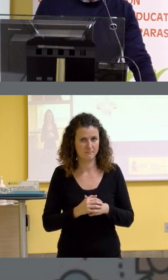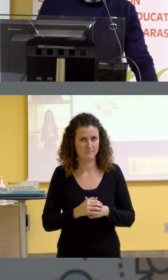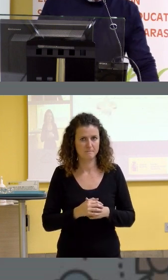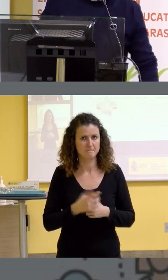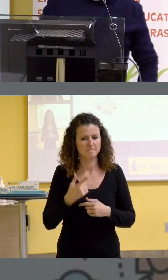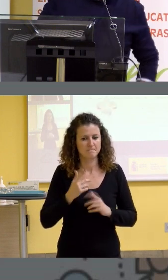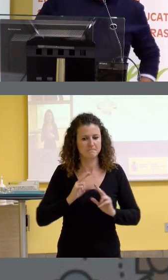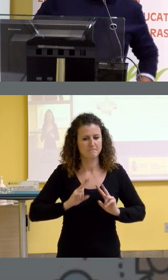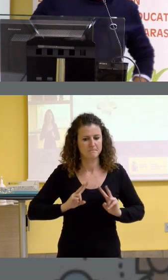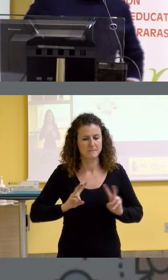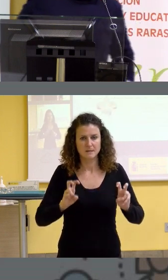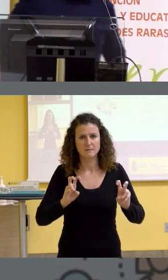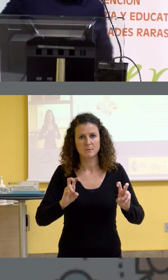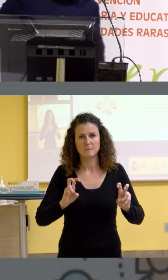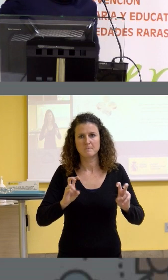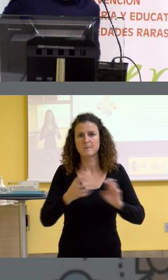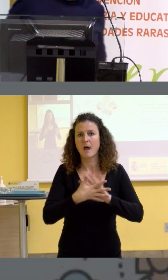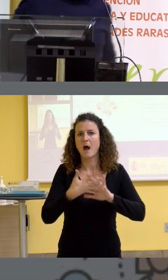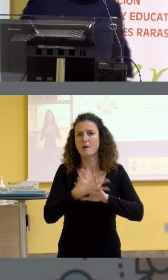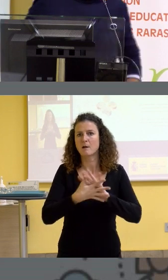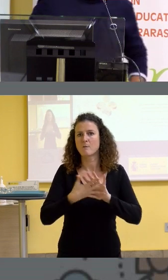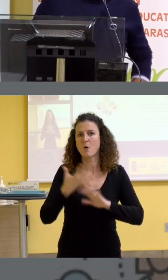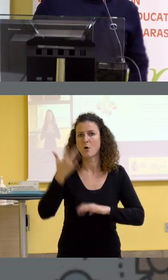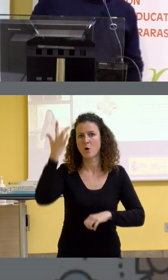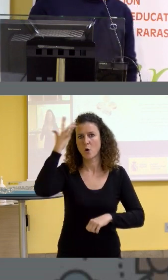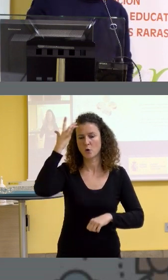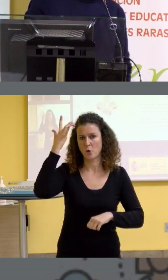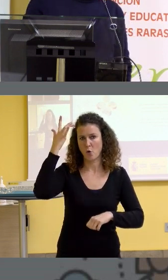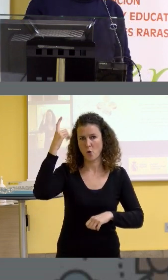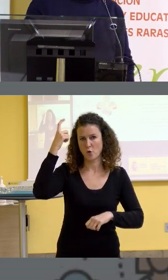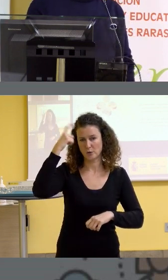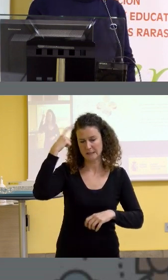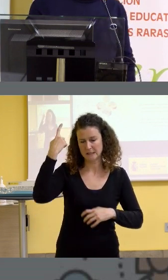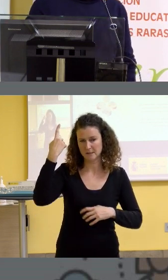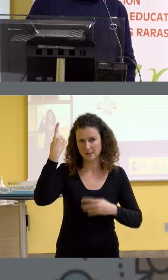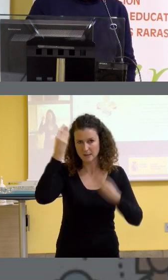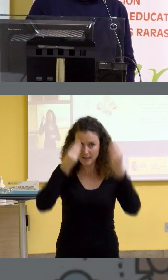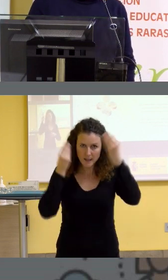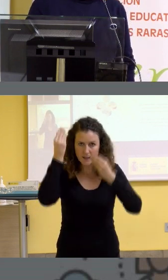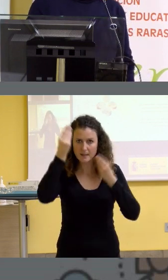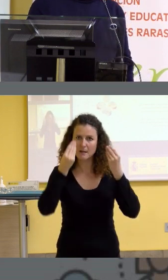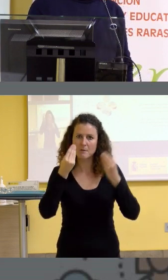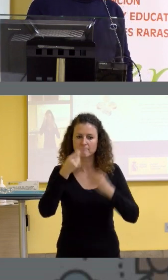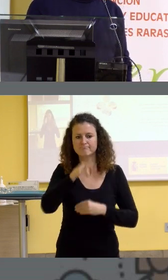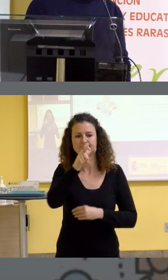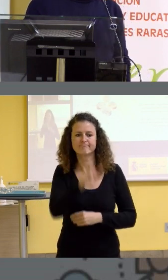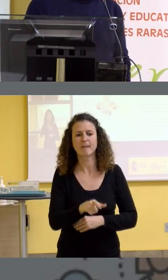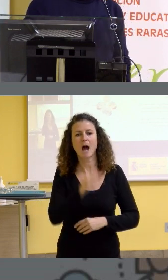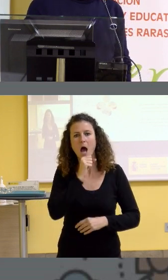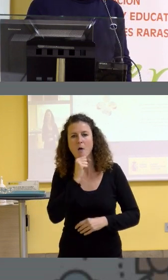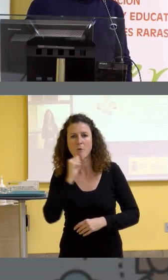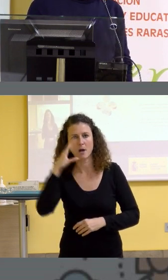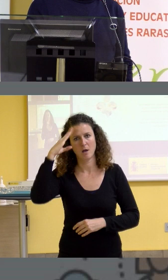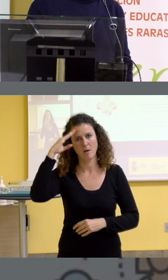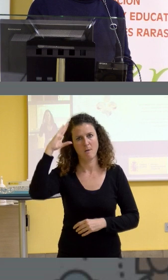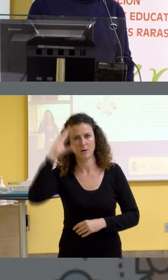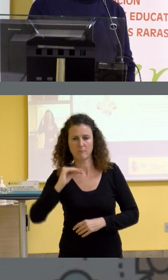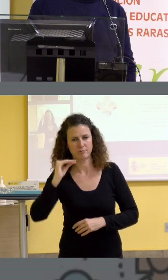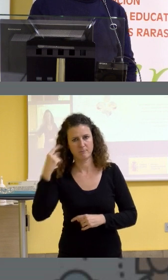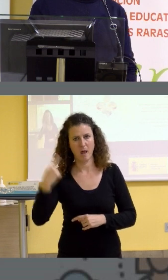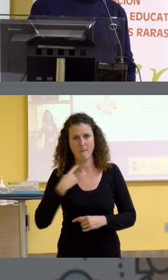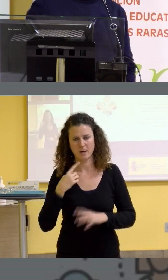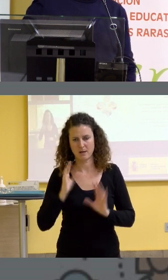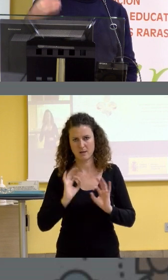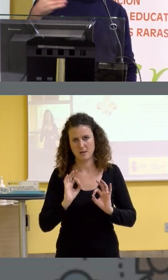De entrada, cuando hablamos de cognición, para hacernos una idea, es que no estamos hablando de el abuelo pierde la memoria. O sea, también